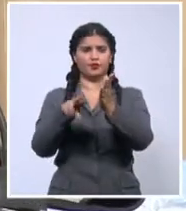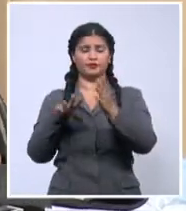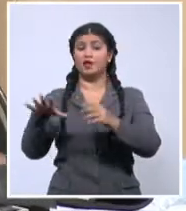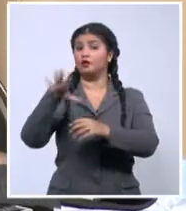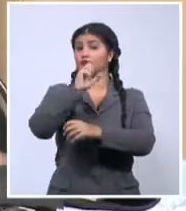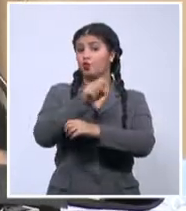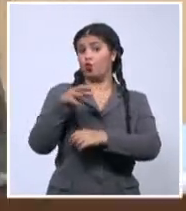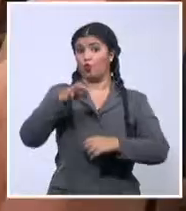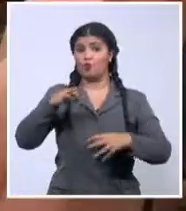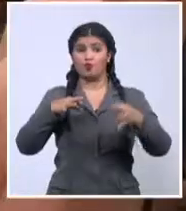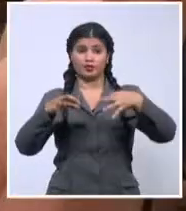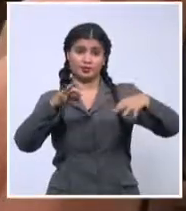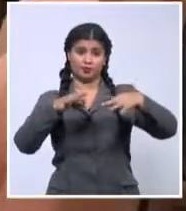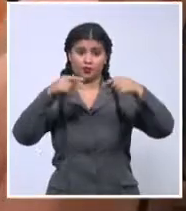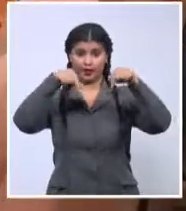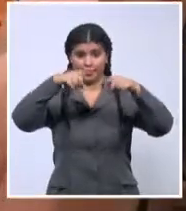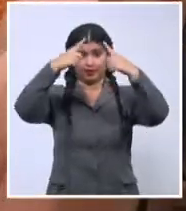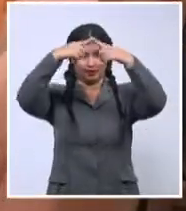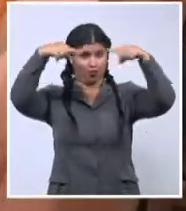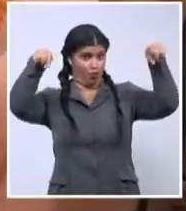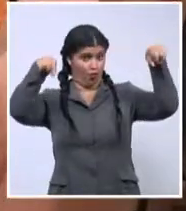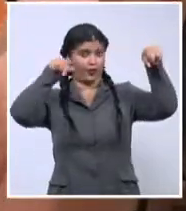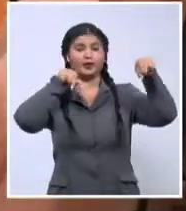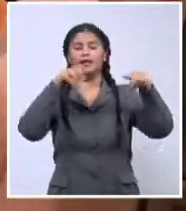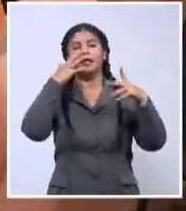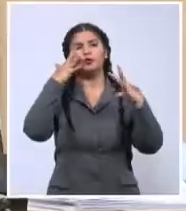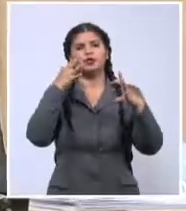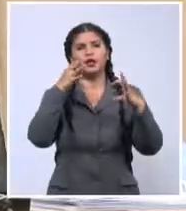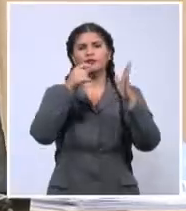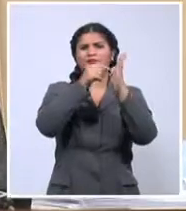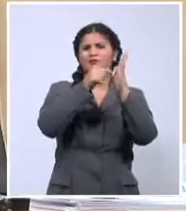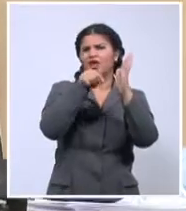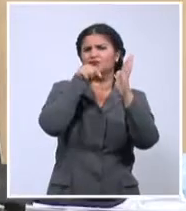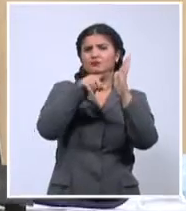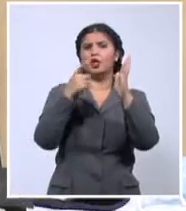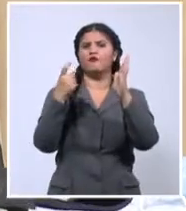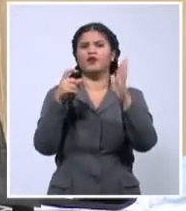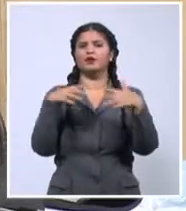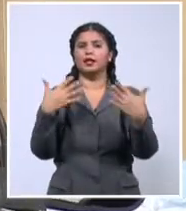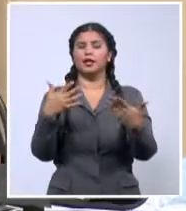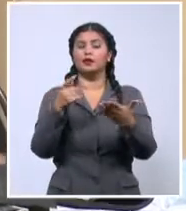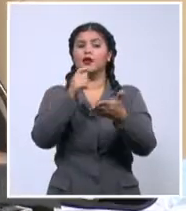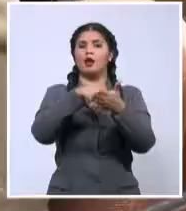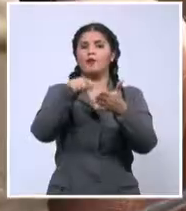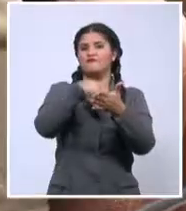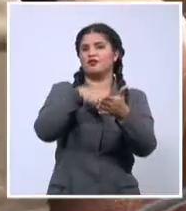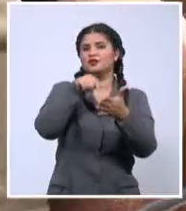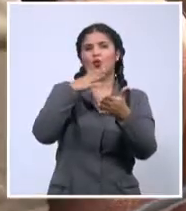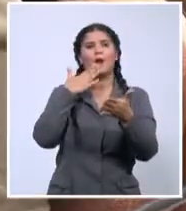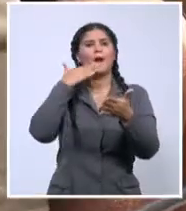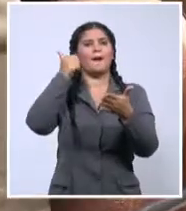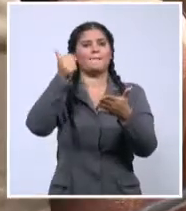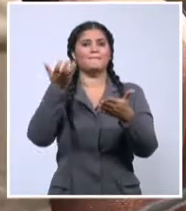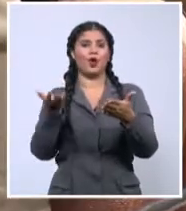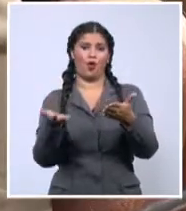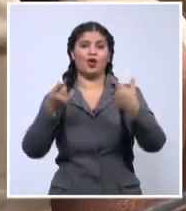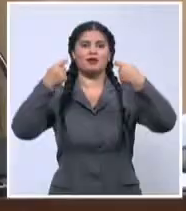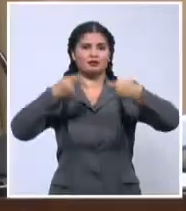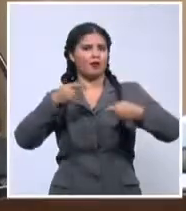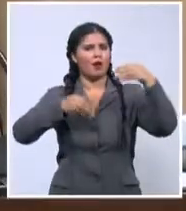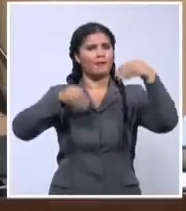capital. Trascendió que falta planificación en esta tarea. Es preciso, se dijo, mayor exigencia de las asambleas